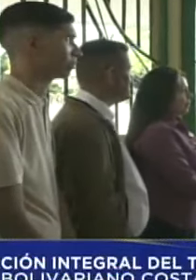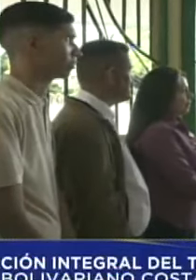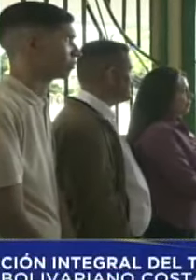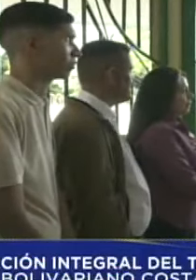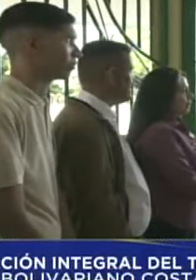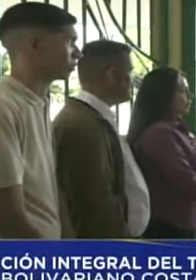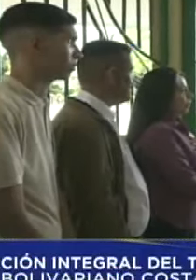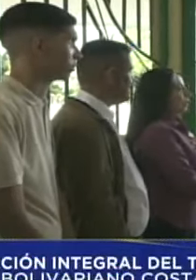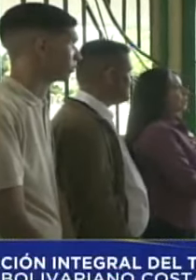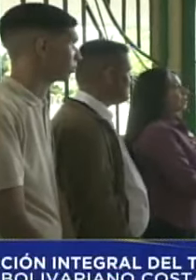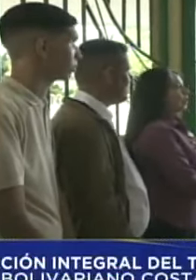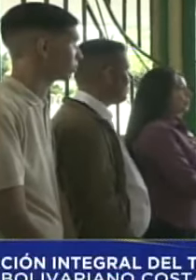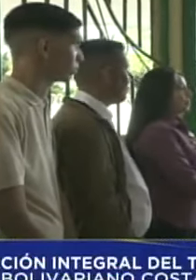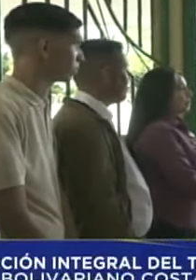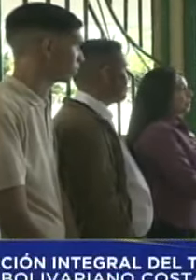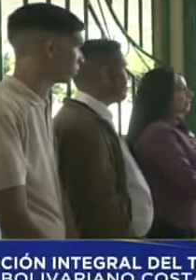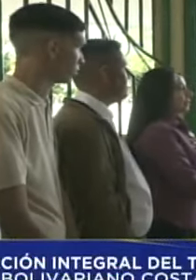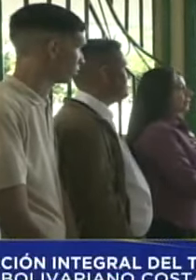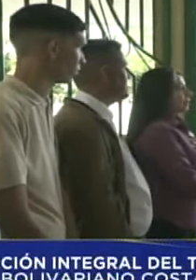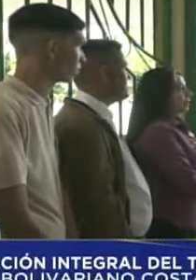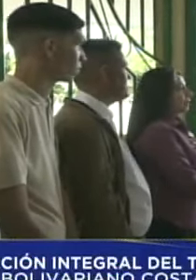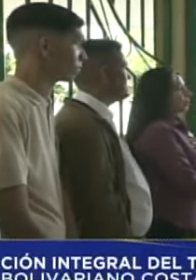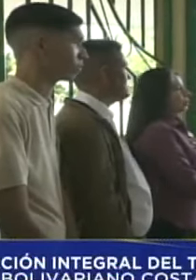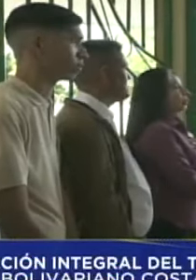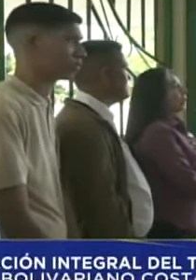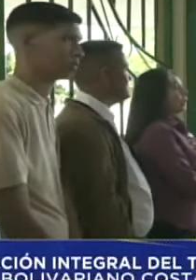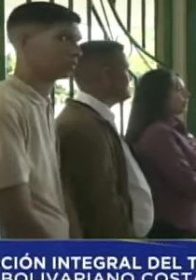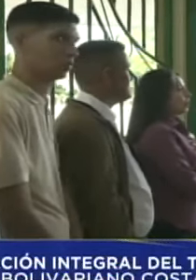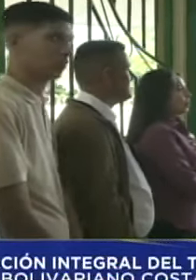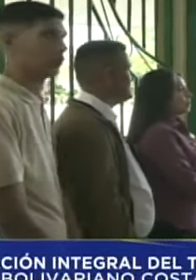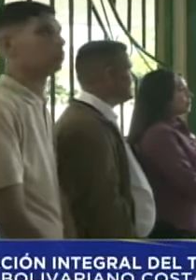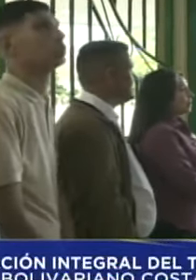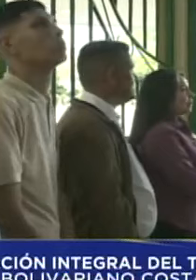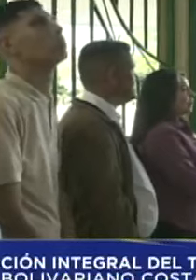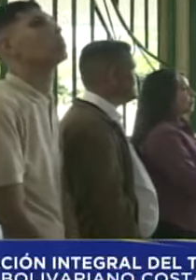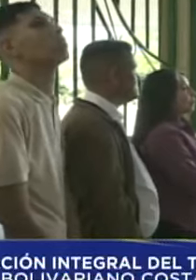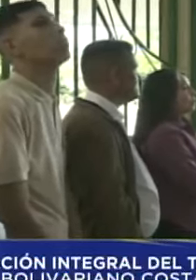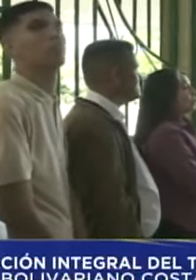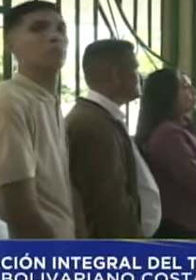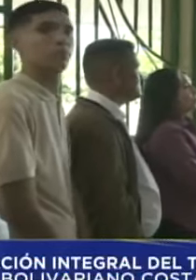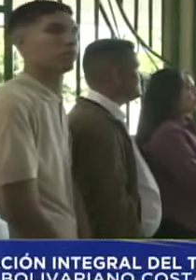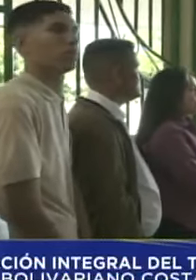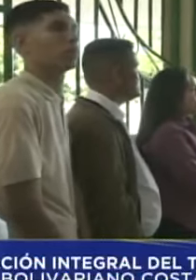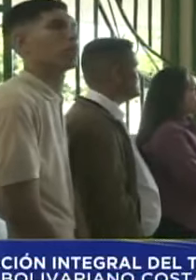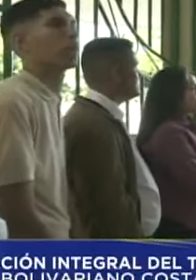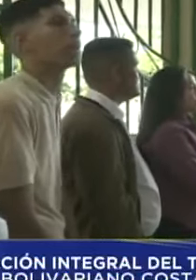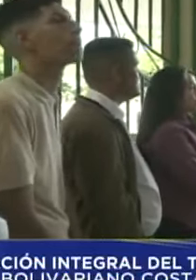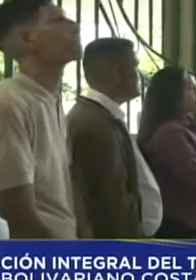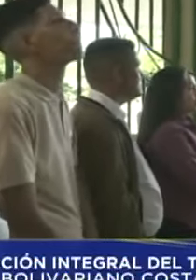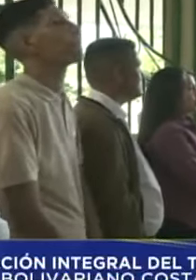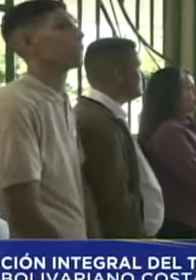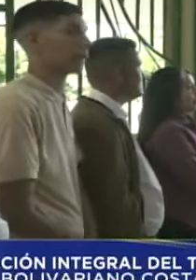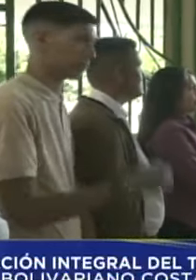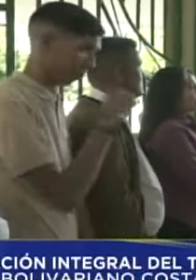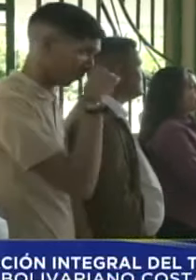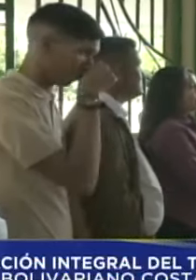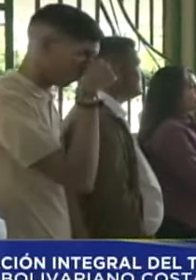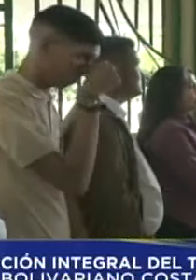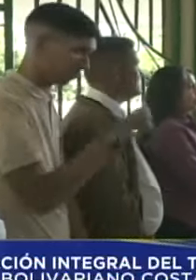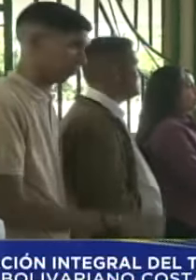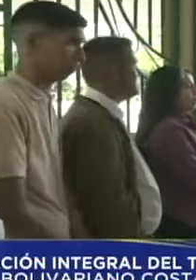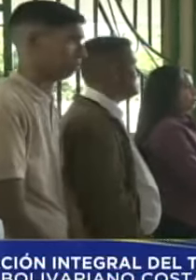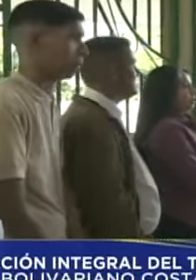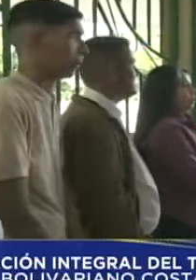maestros y maestras del estado y de los niños y niñas de este estado Yo le agradezco presidente el apoyo inmenso que usted ha tenido para la